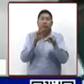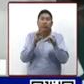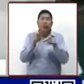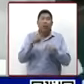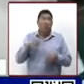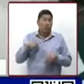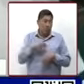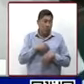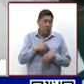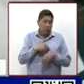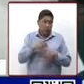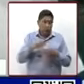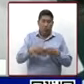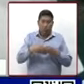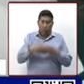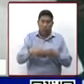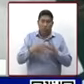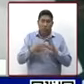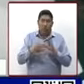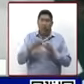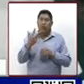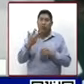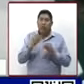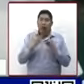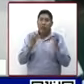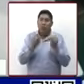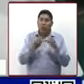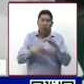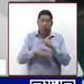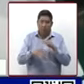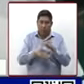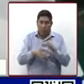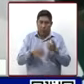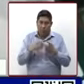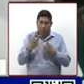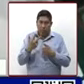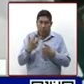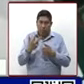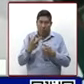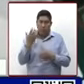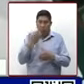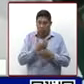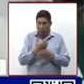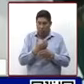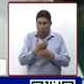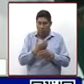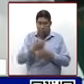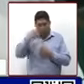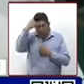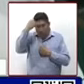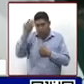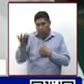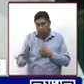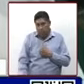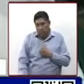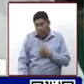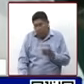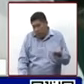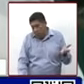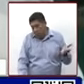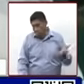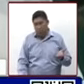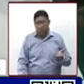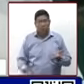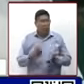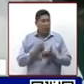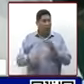tiene la razón. Son 3 organizaciones matriz, como dice el artículo 3, esos son los dueños del instrumento. Entonces, lo que tenía que ser